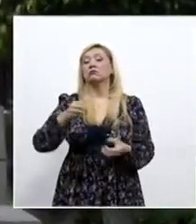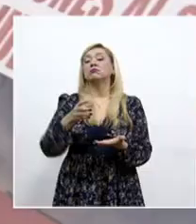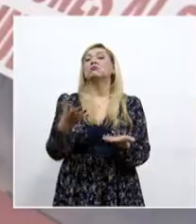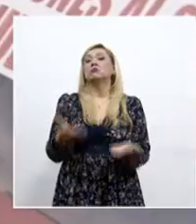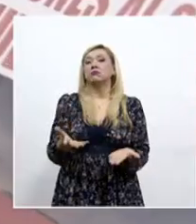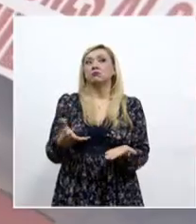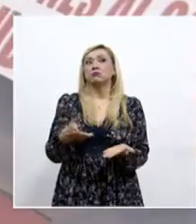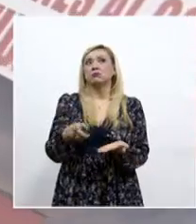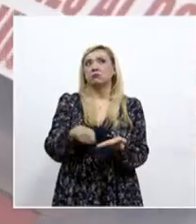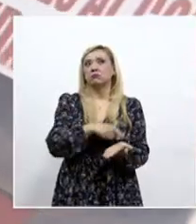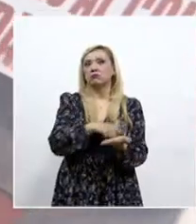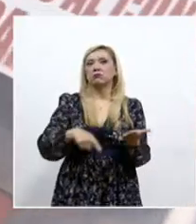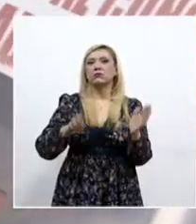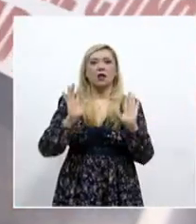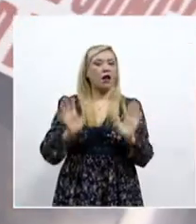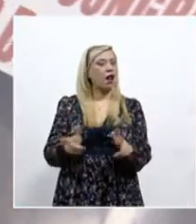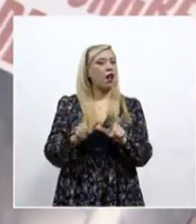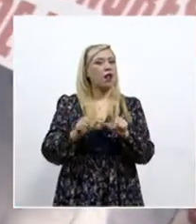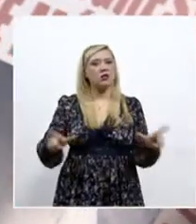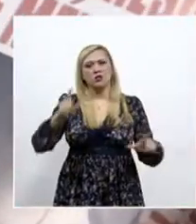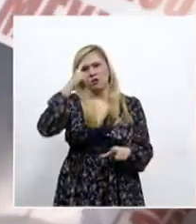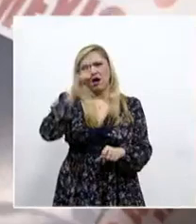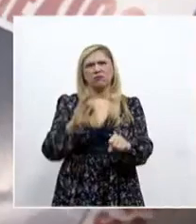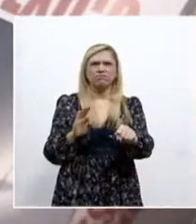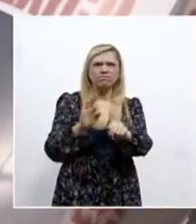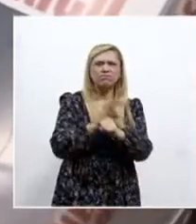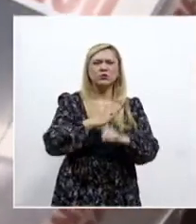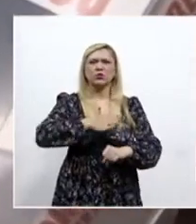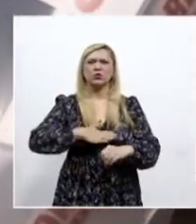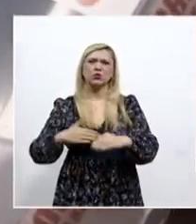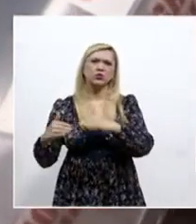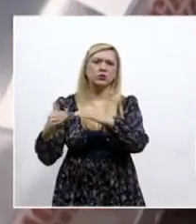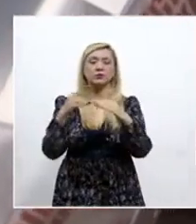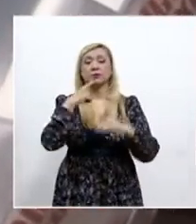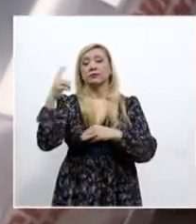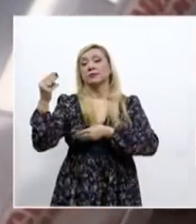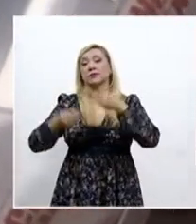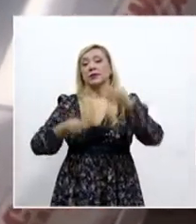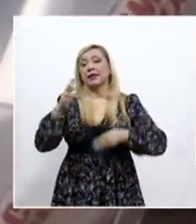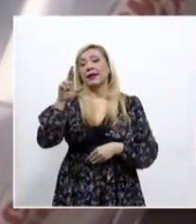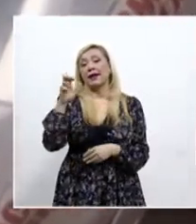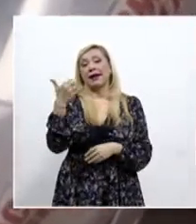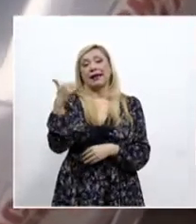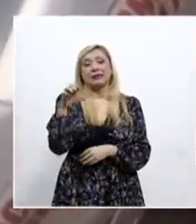se utiliza la herramienta de los cuadernos jurisprudenciales. Vamos a ver.